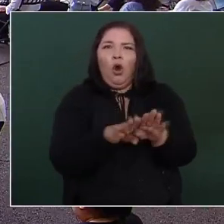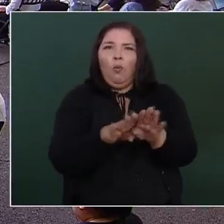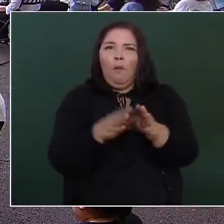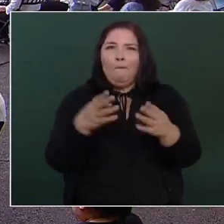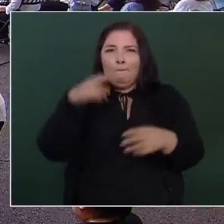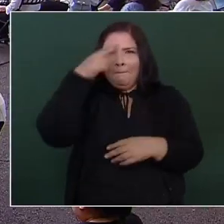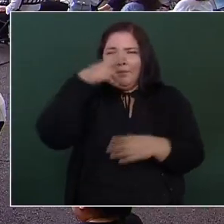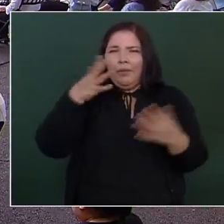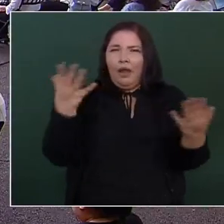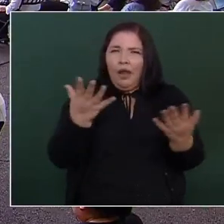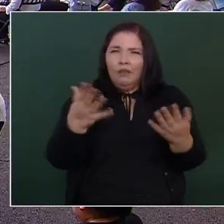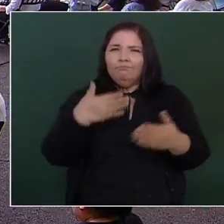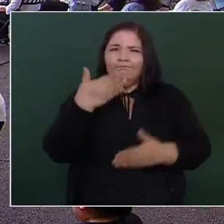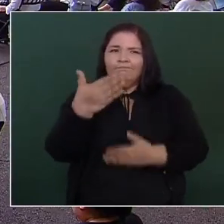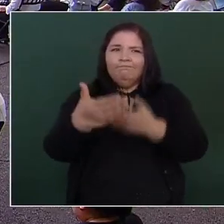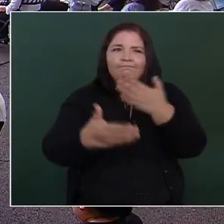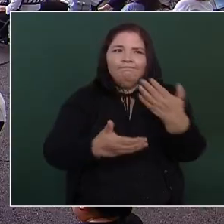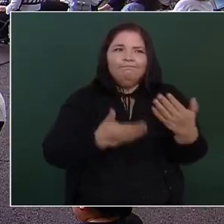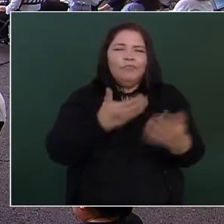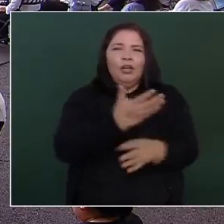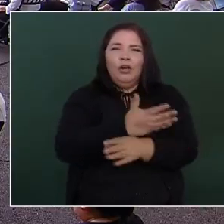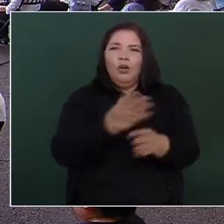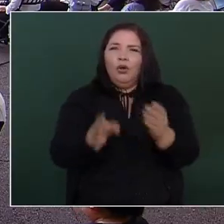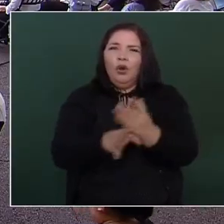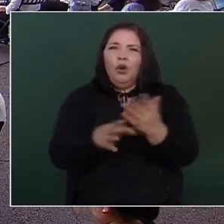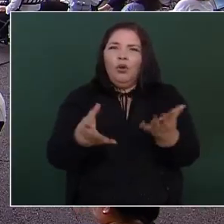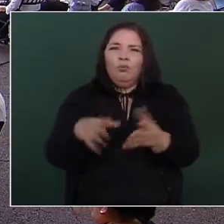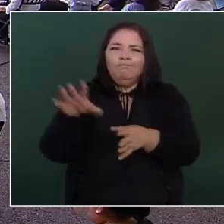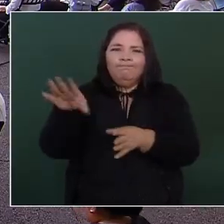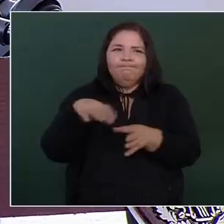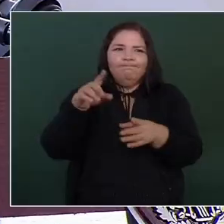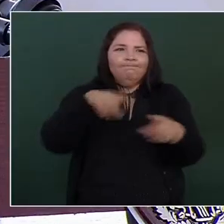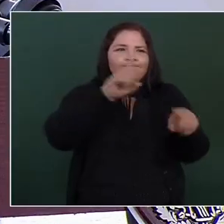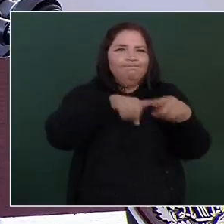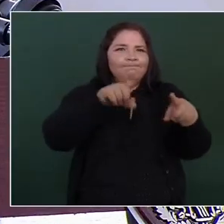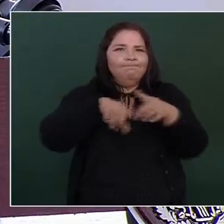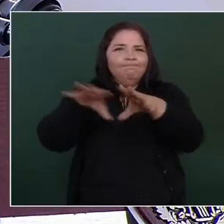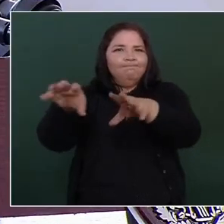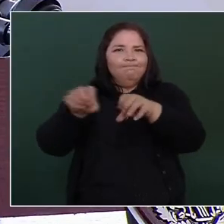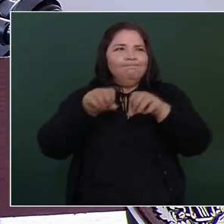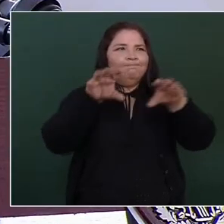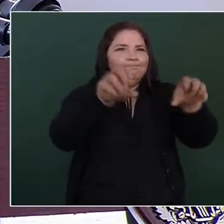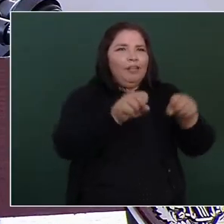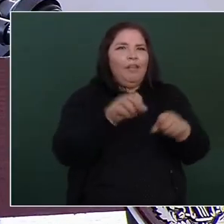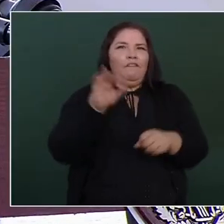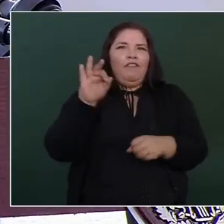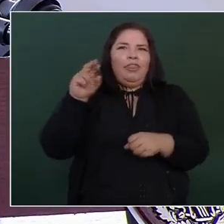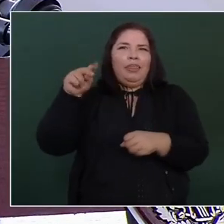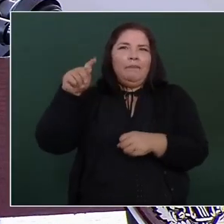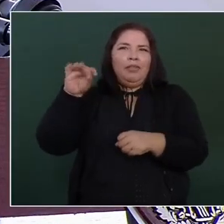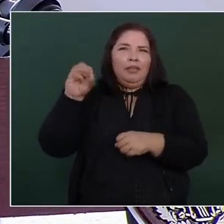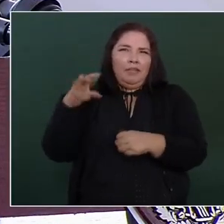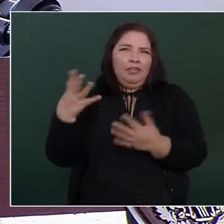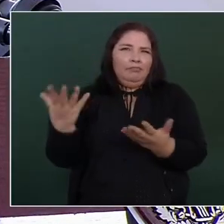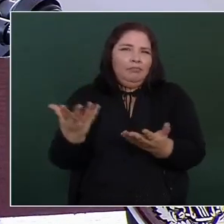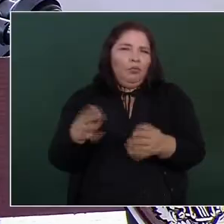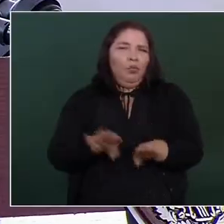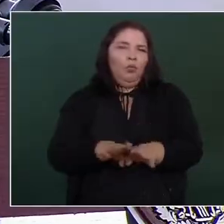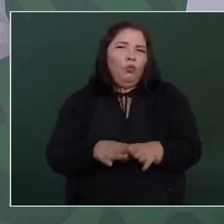está llevando adelante acciones, sobre todo de control, de aseguramiento de metanfetaminas.